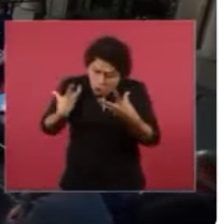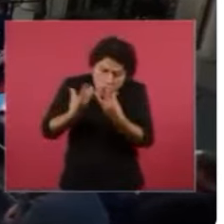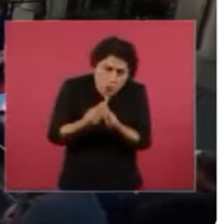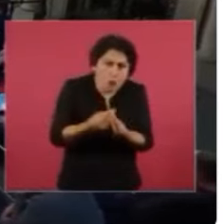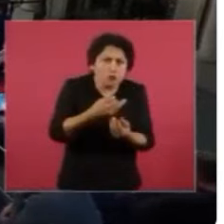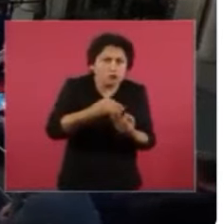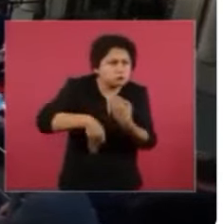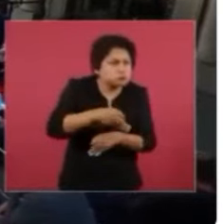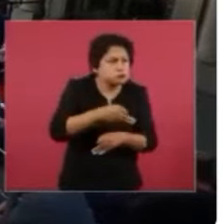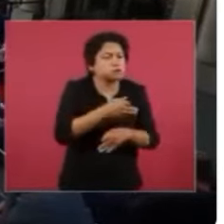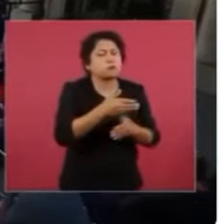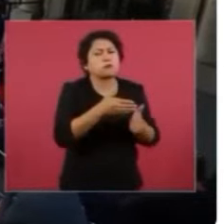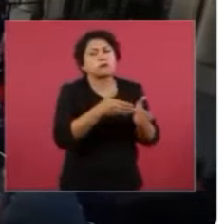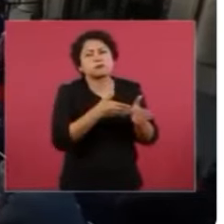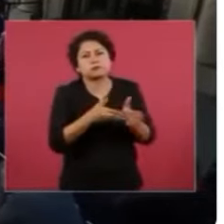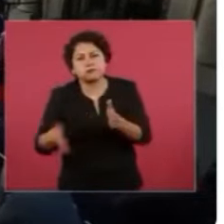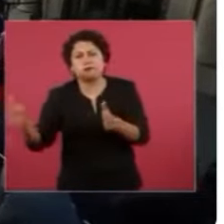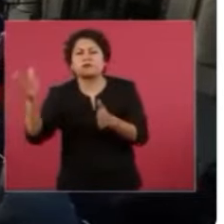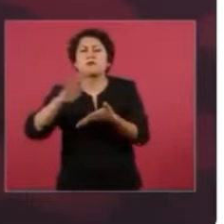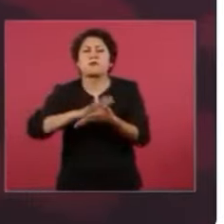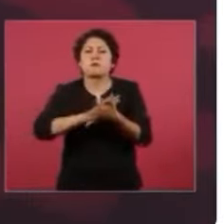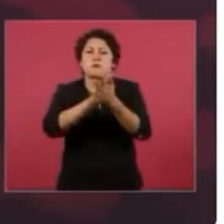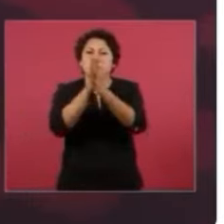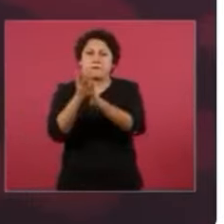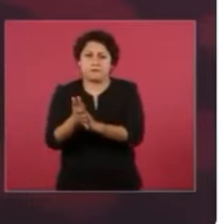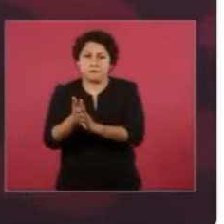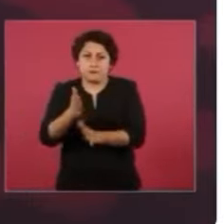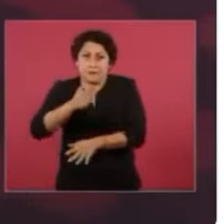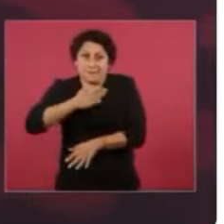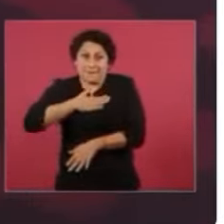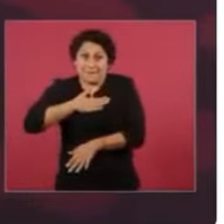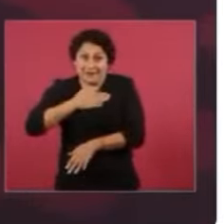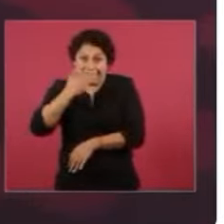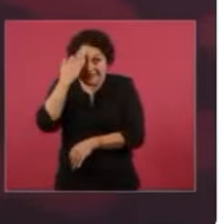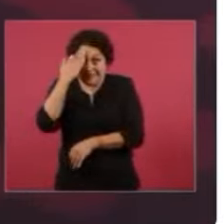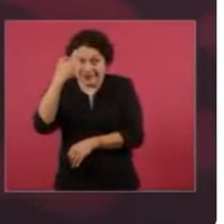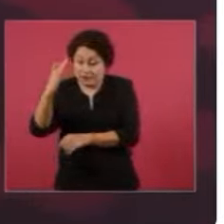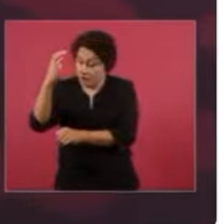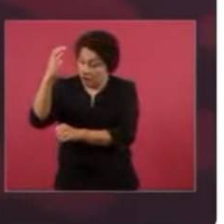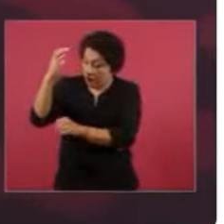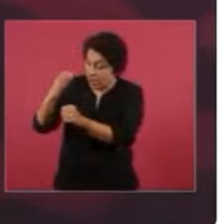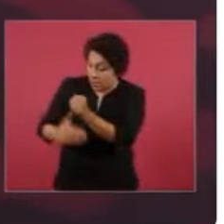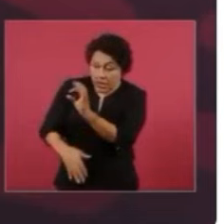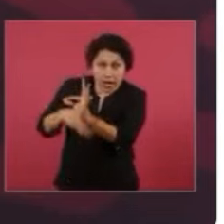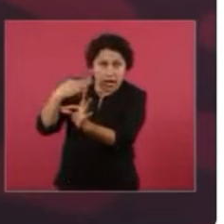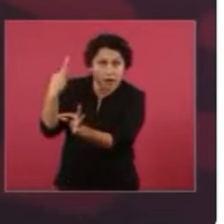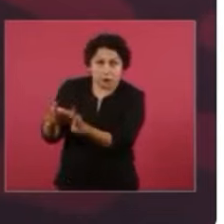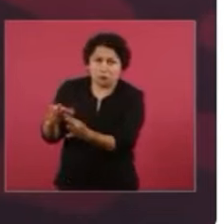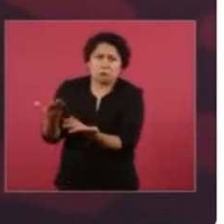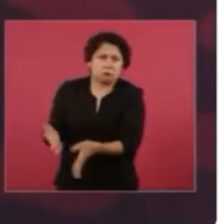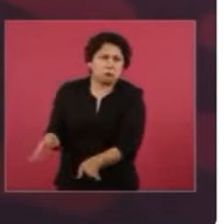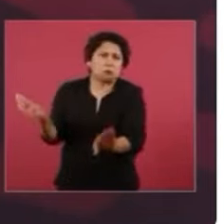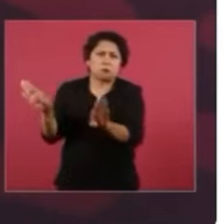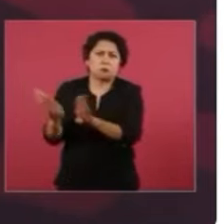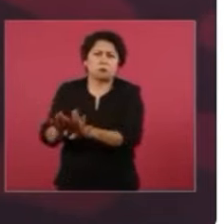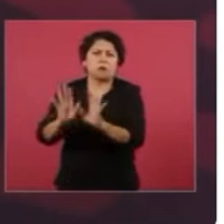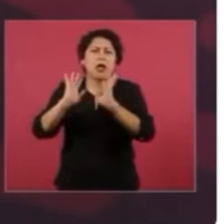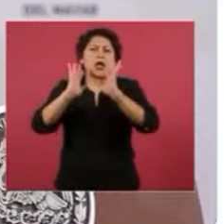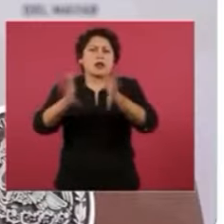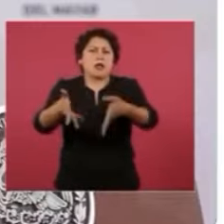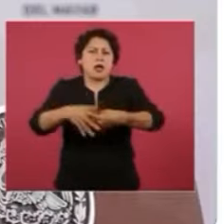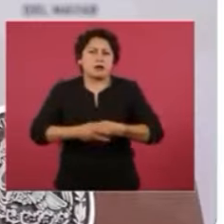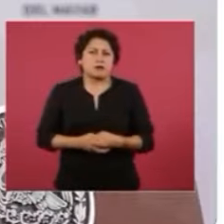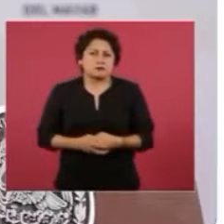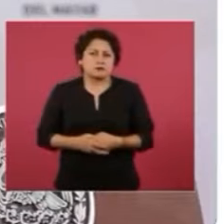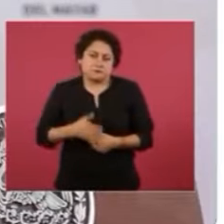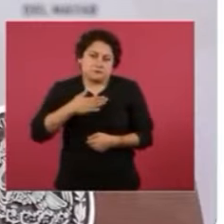y luego algo que siempre he sostenido no hay que tenerle tanto apego